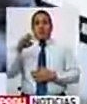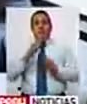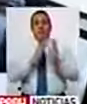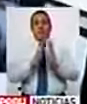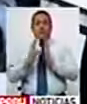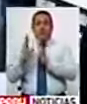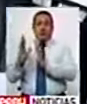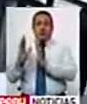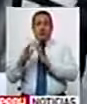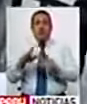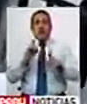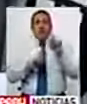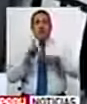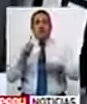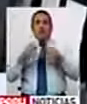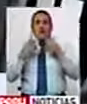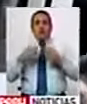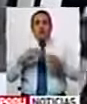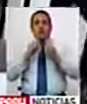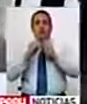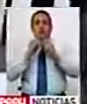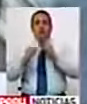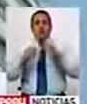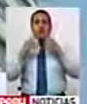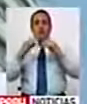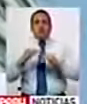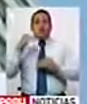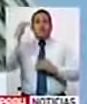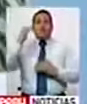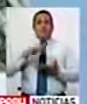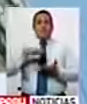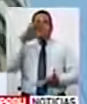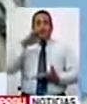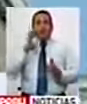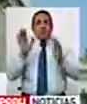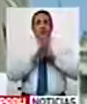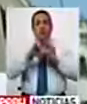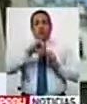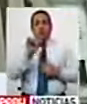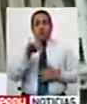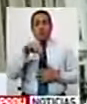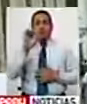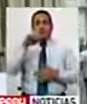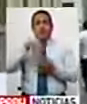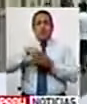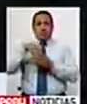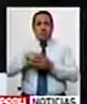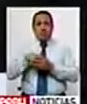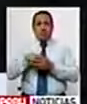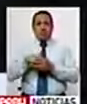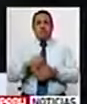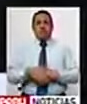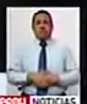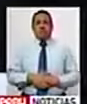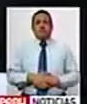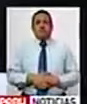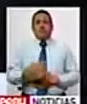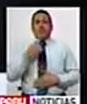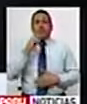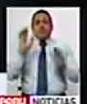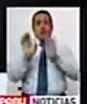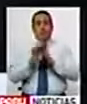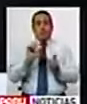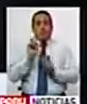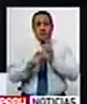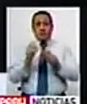procesamiento. Hay casos que se resolverían en una instancia mayor, el Jurado Nacional de Elecciones. Pero solo vienen al Jurado